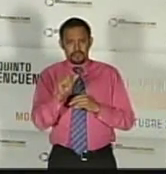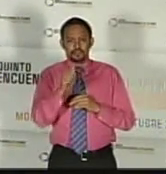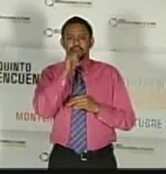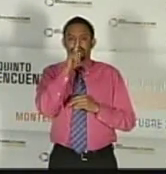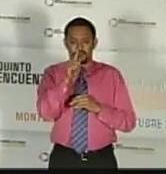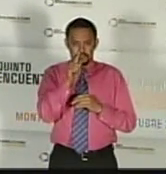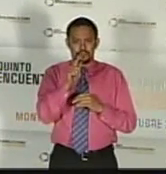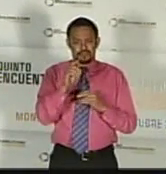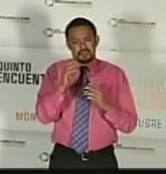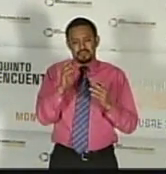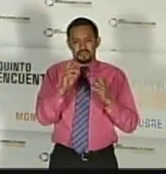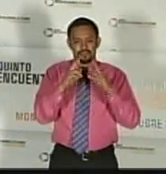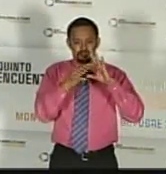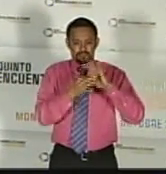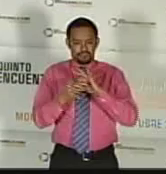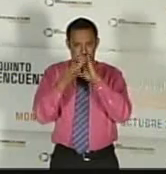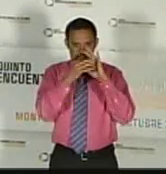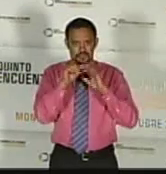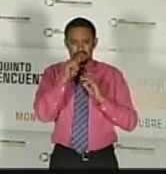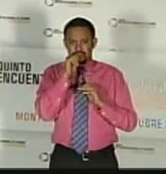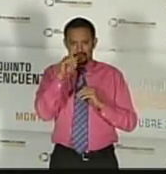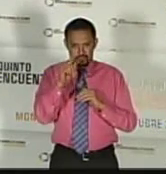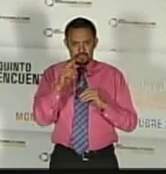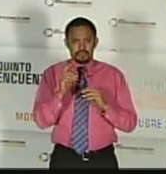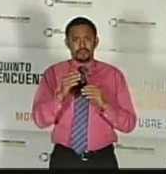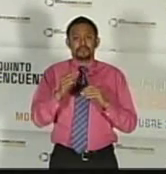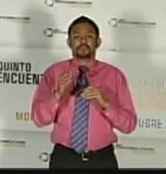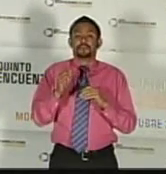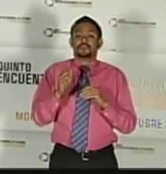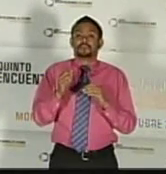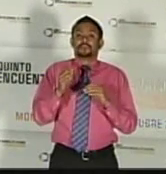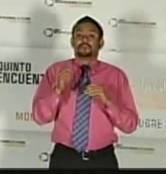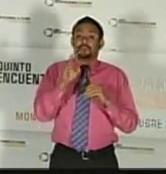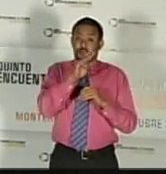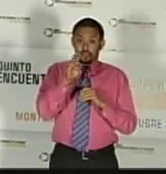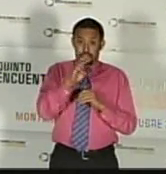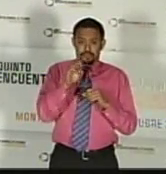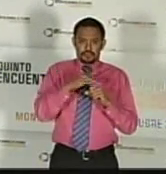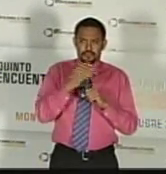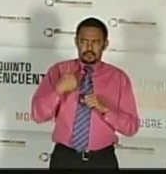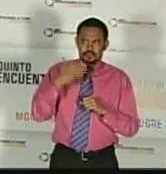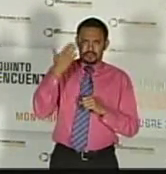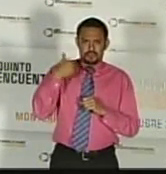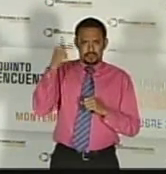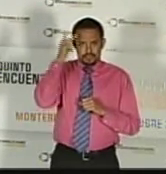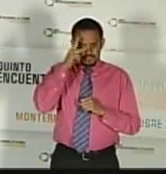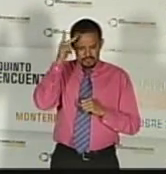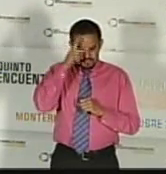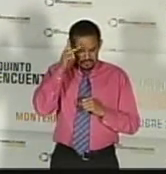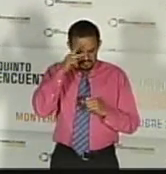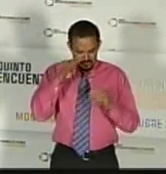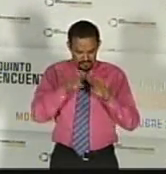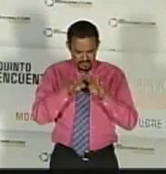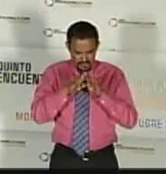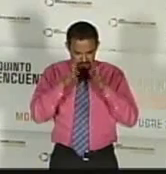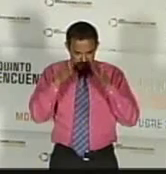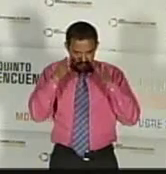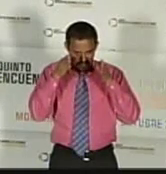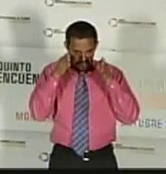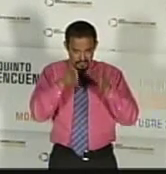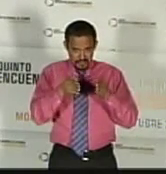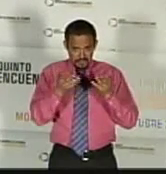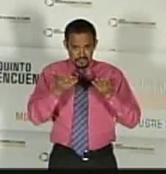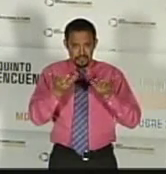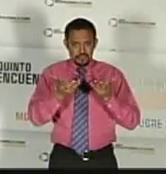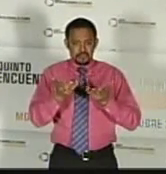300 personas, porque en aquel entonces la psicología era behaviorista, del comportamiento y